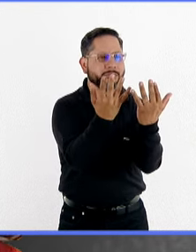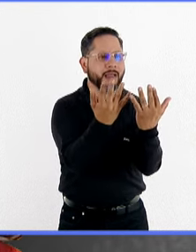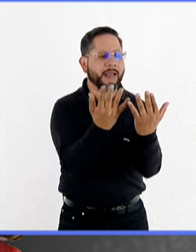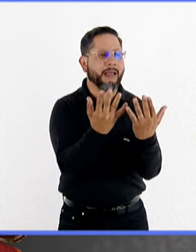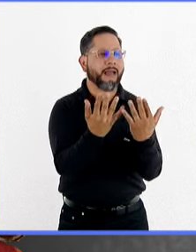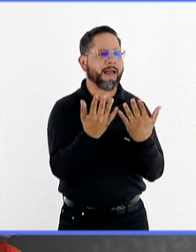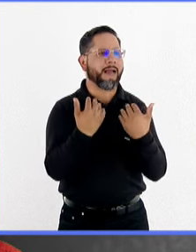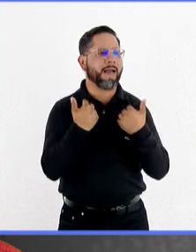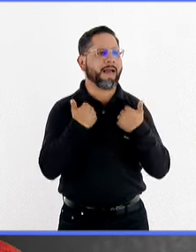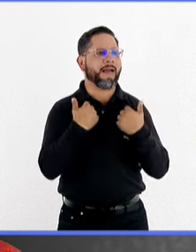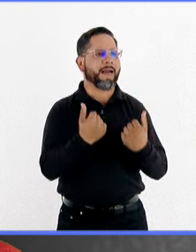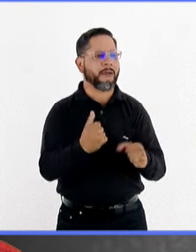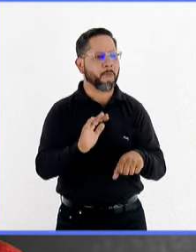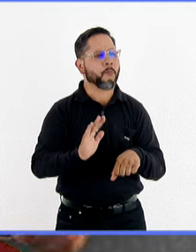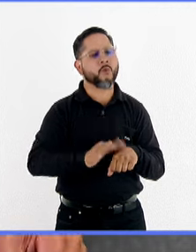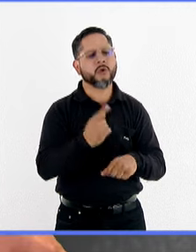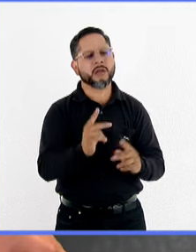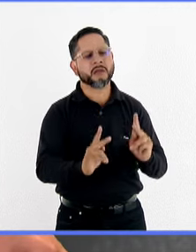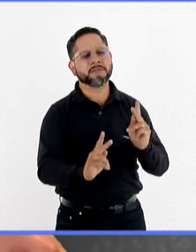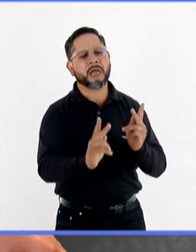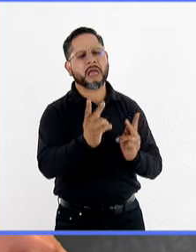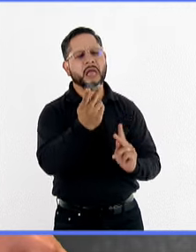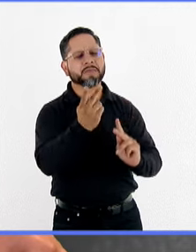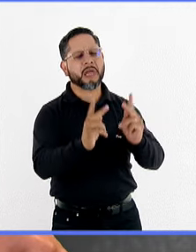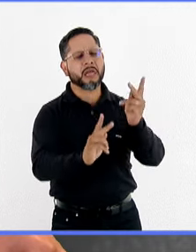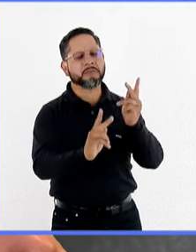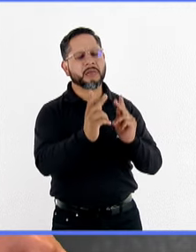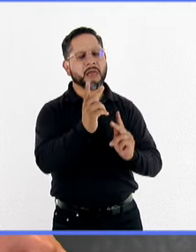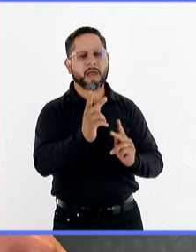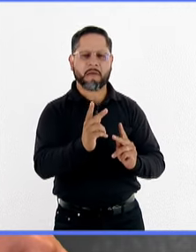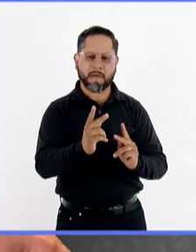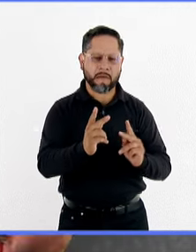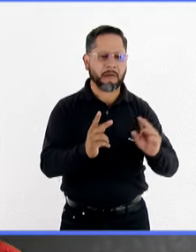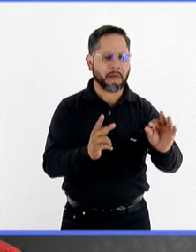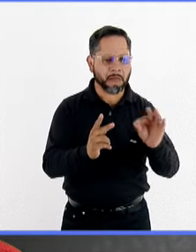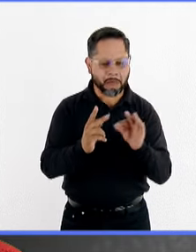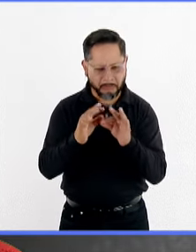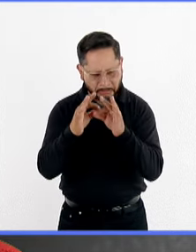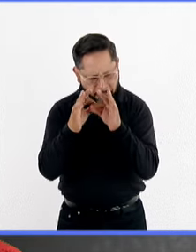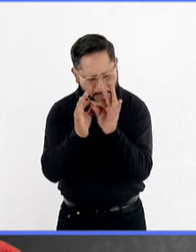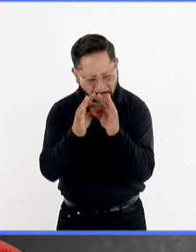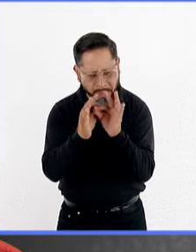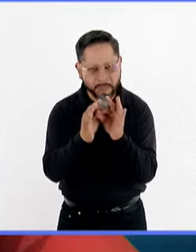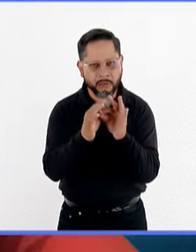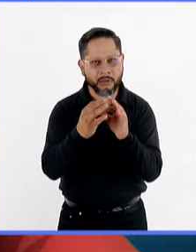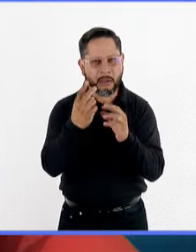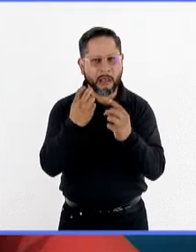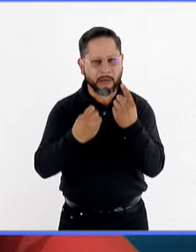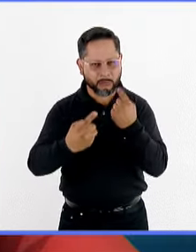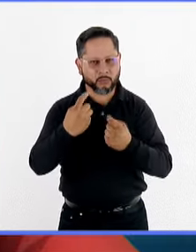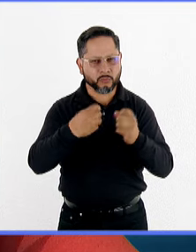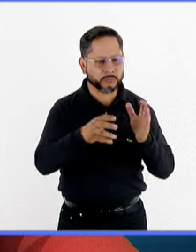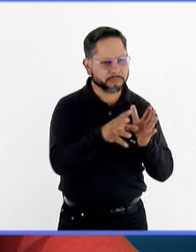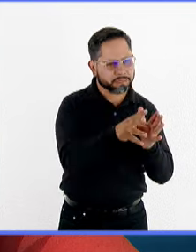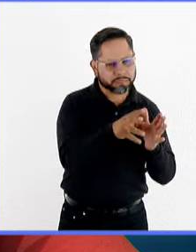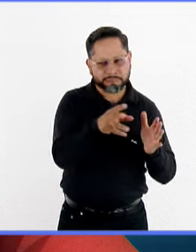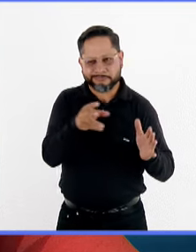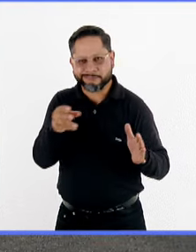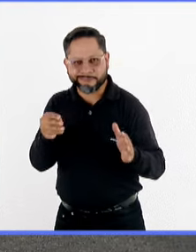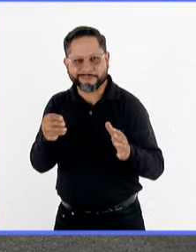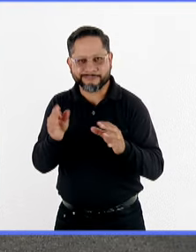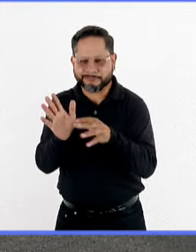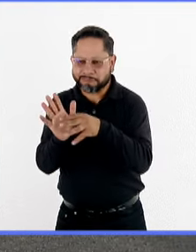entender el nuevo concepto de plantas transgénicas, ¿cierto? Okay. El algodón